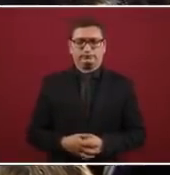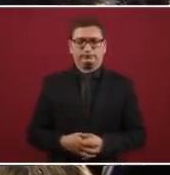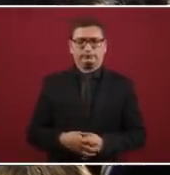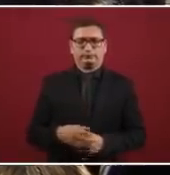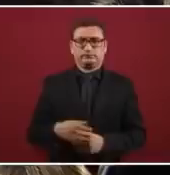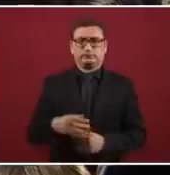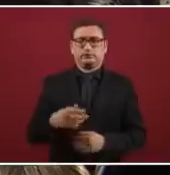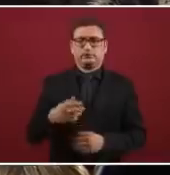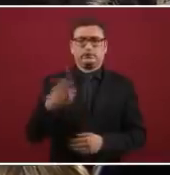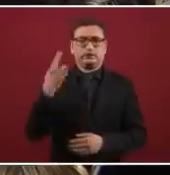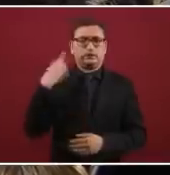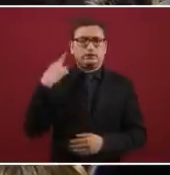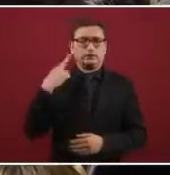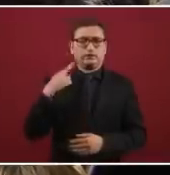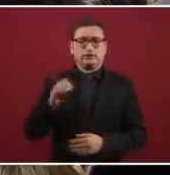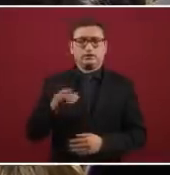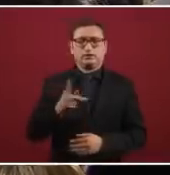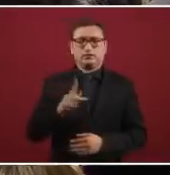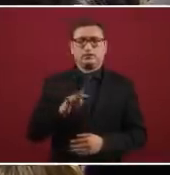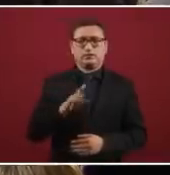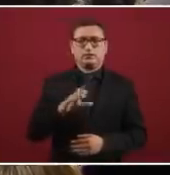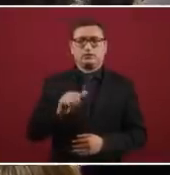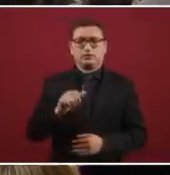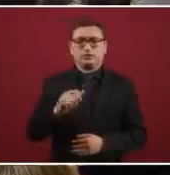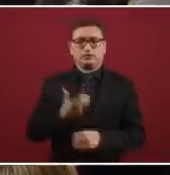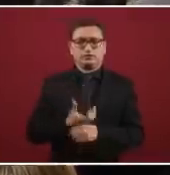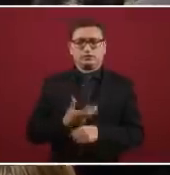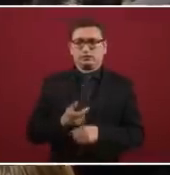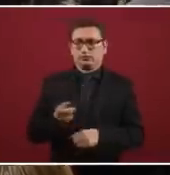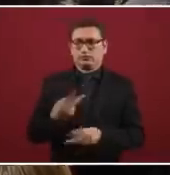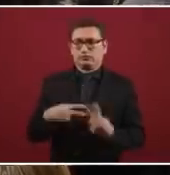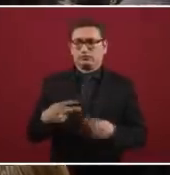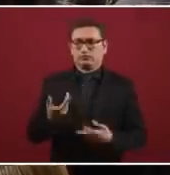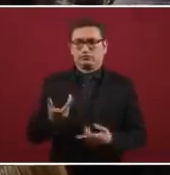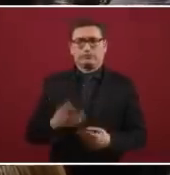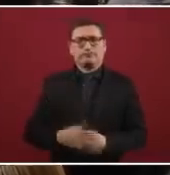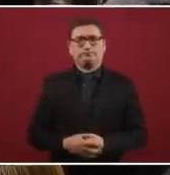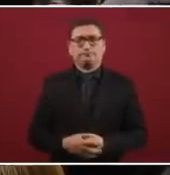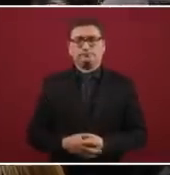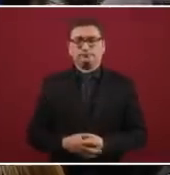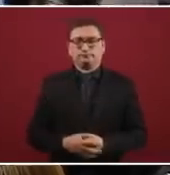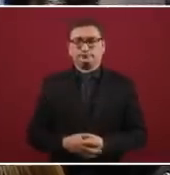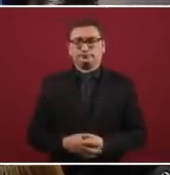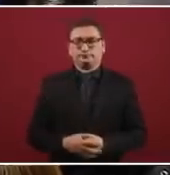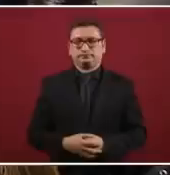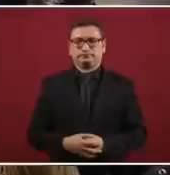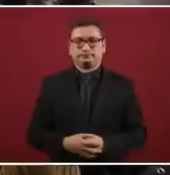Radio Pública de Estados Unidos. ¿Está aquí? No vino.